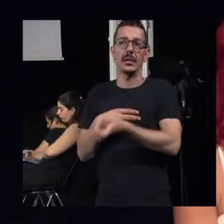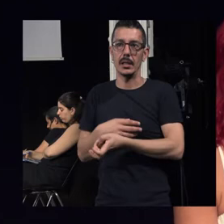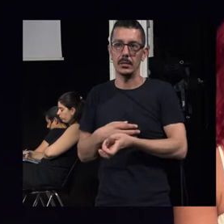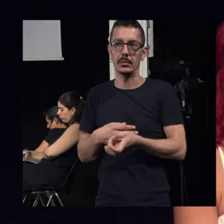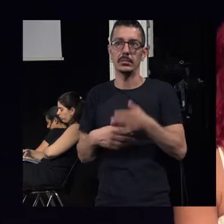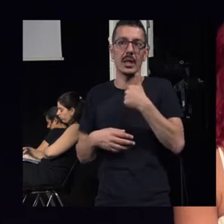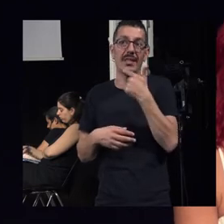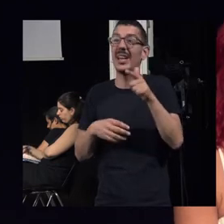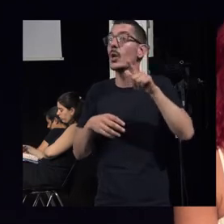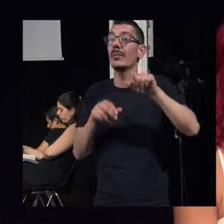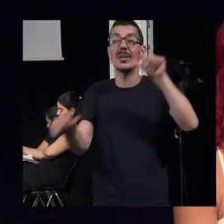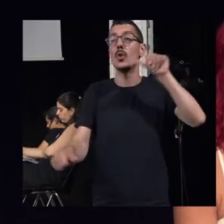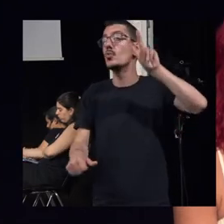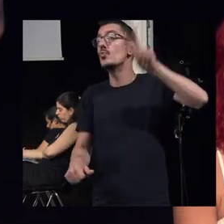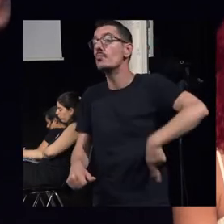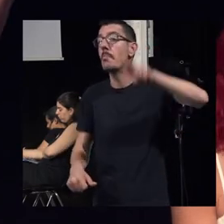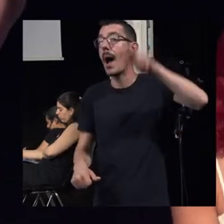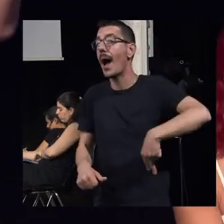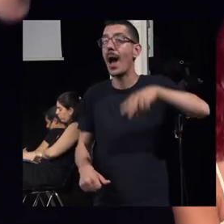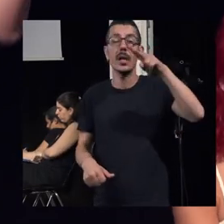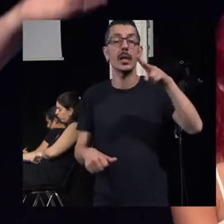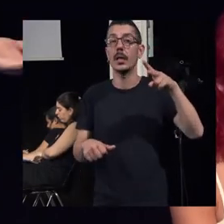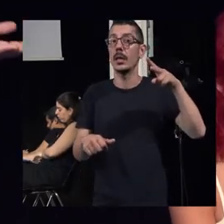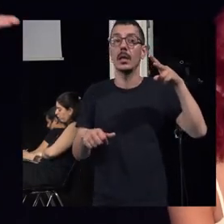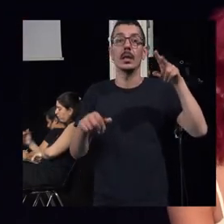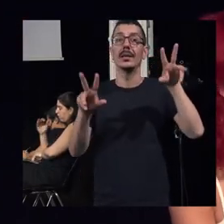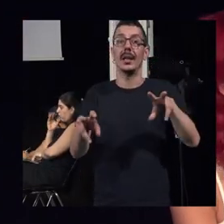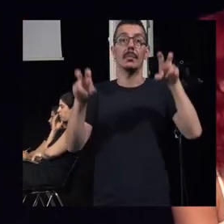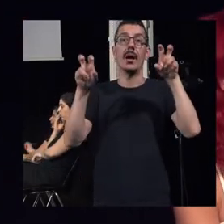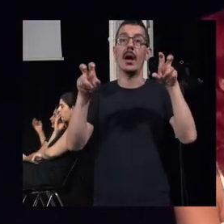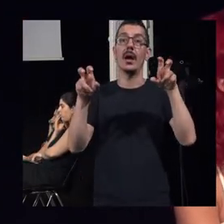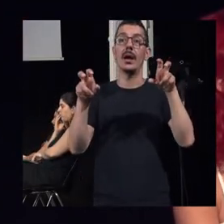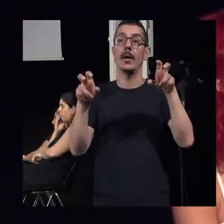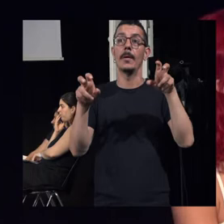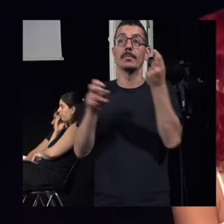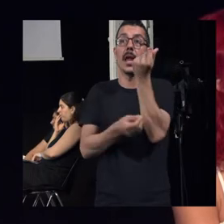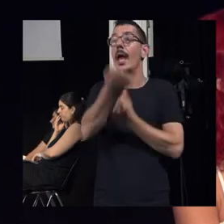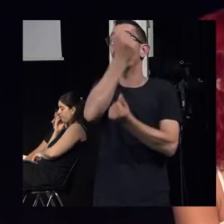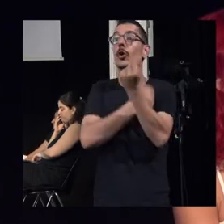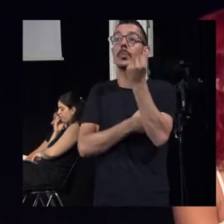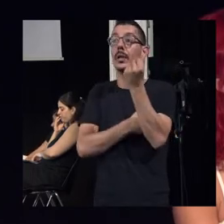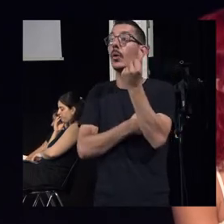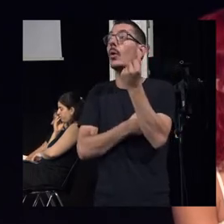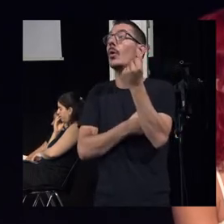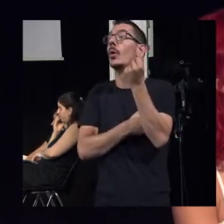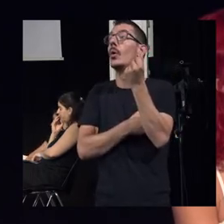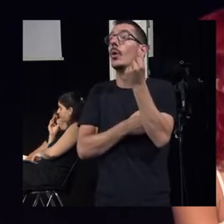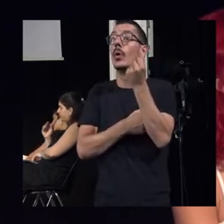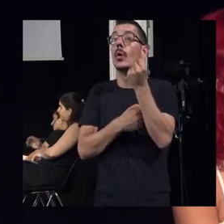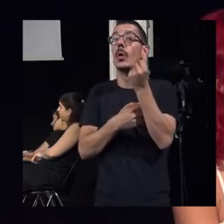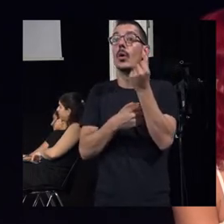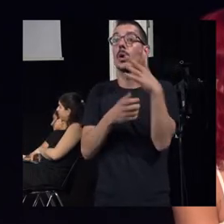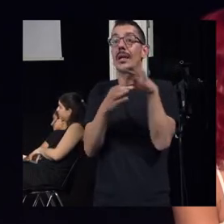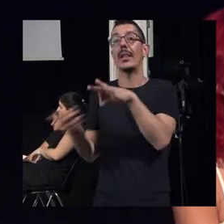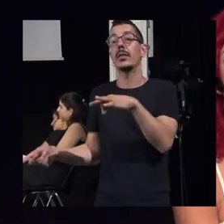En el sentido de que jamás ha intentado intervenir en lo que significa lo económico, la situación económica que vive el pueblo gitano y se ha